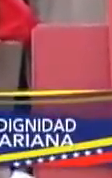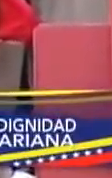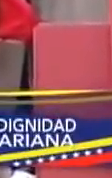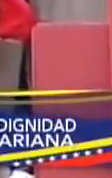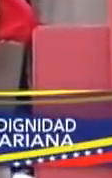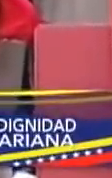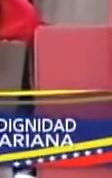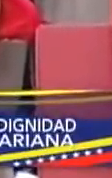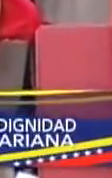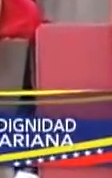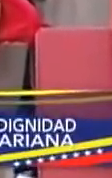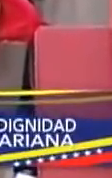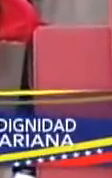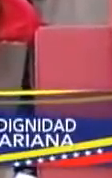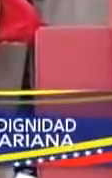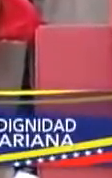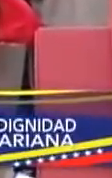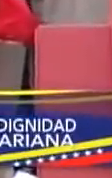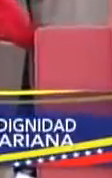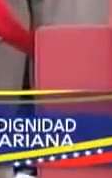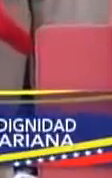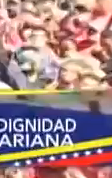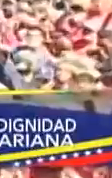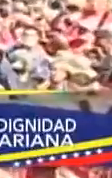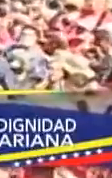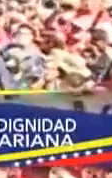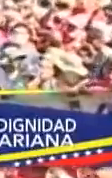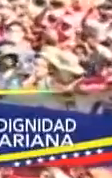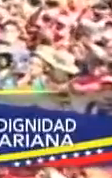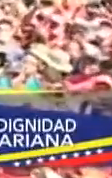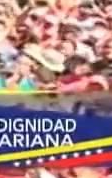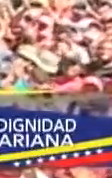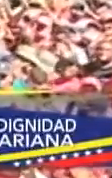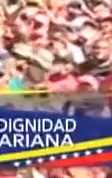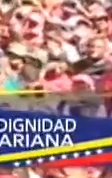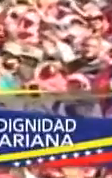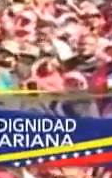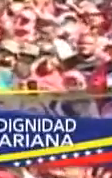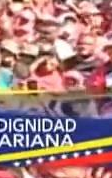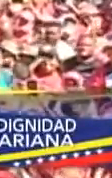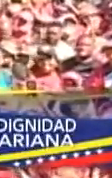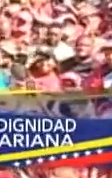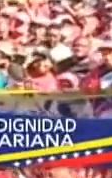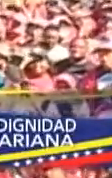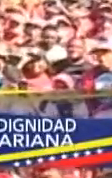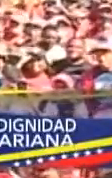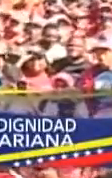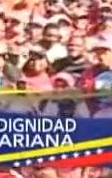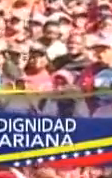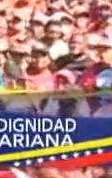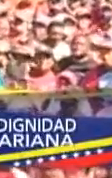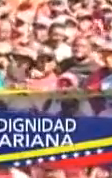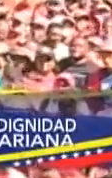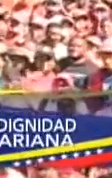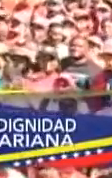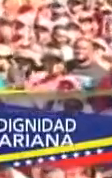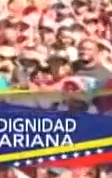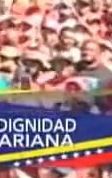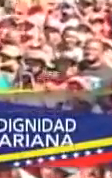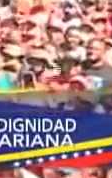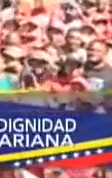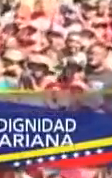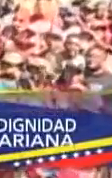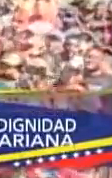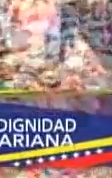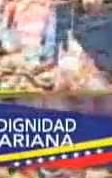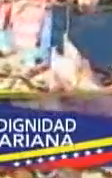del imperialismo, que acompaña a nuestro presidente Nicolás Maduro en cada una de las batallas que